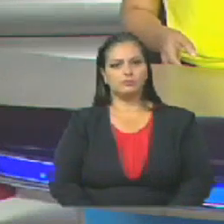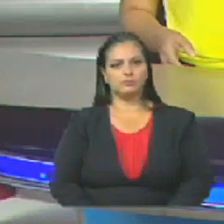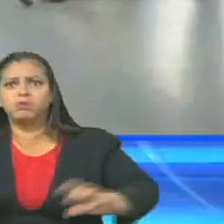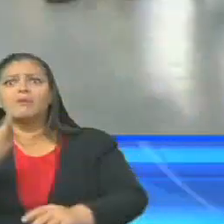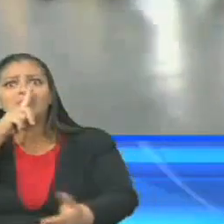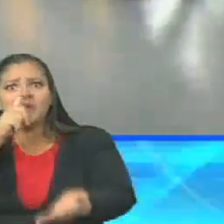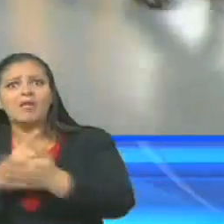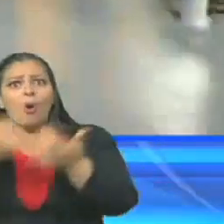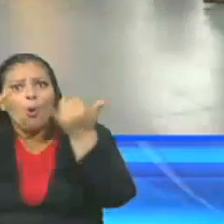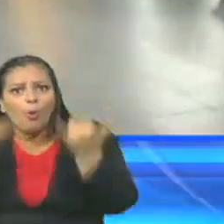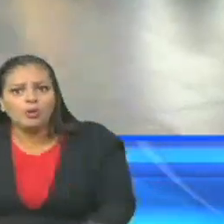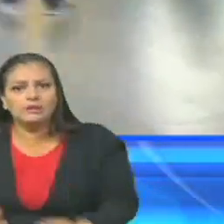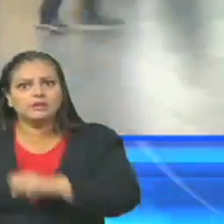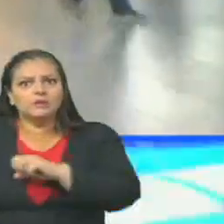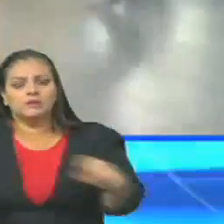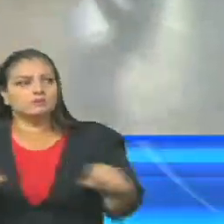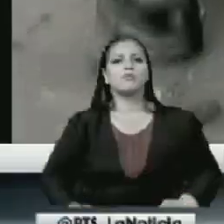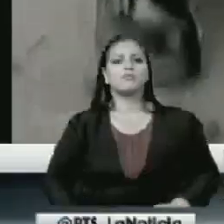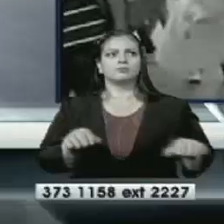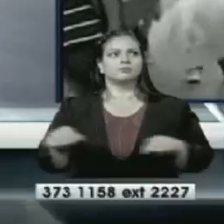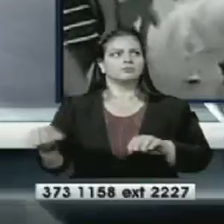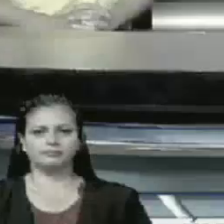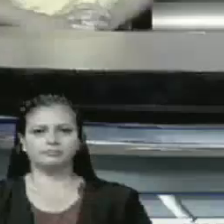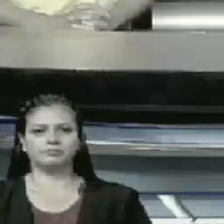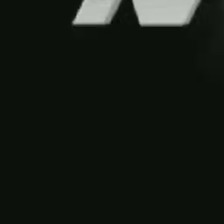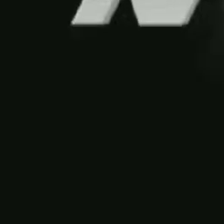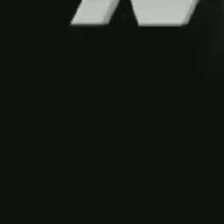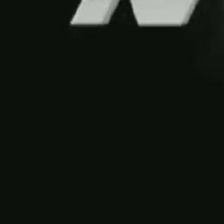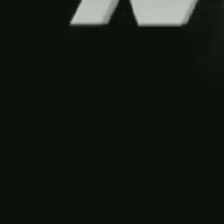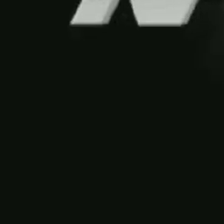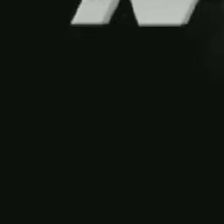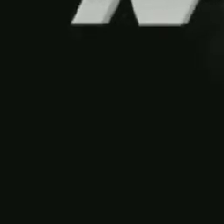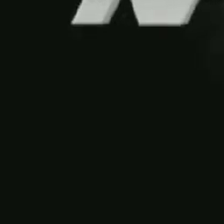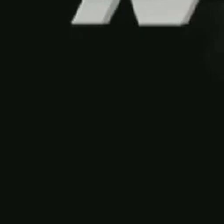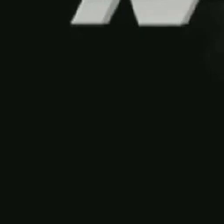Noticia, su informativo en Ecuador.